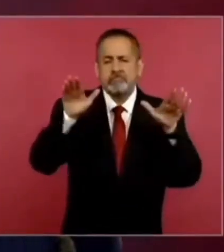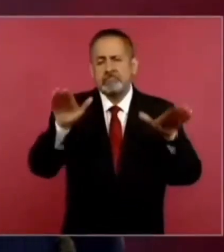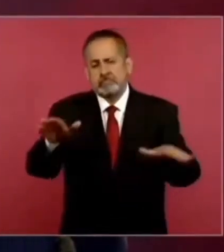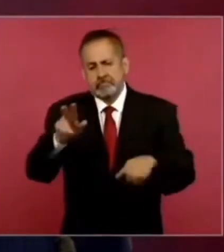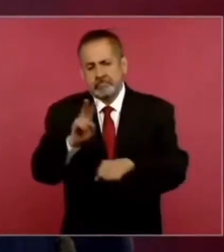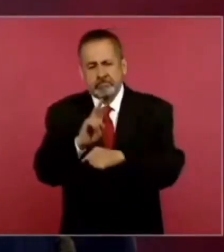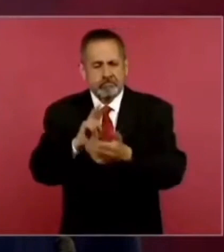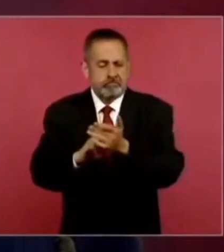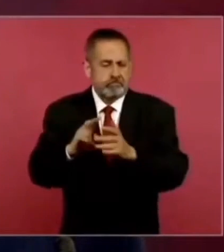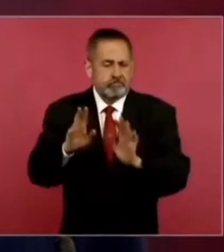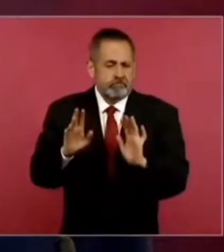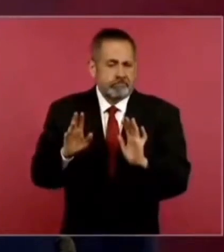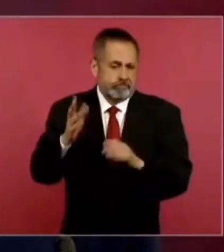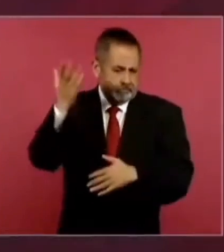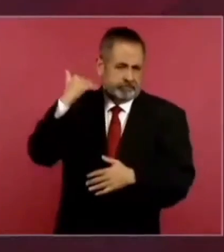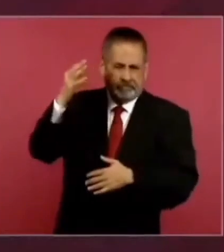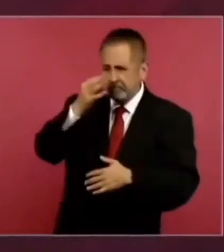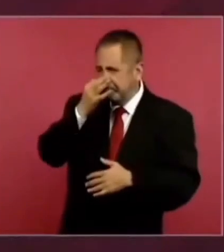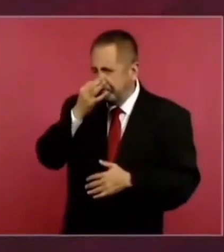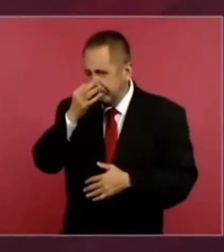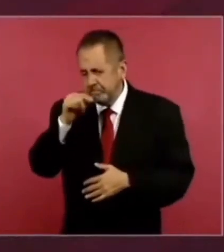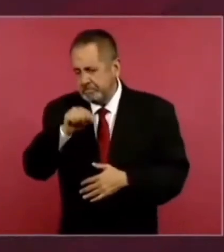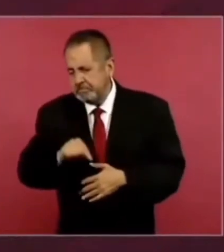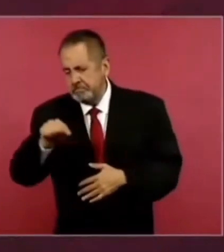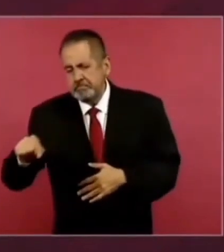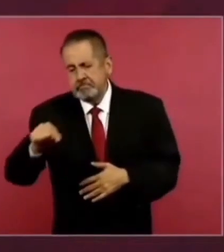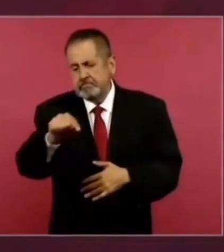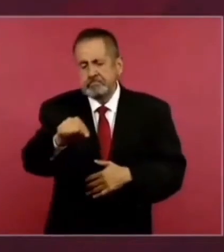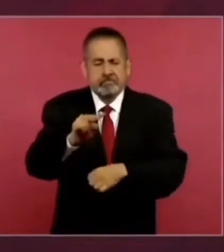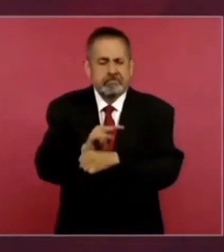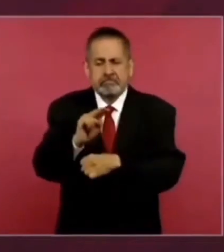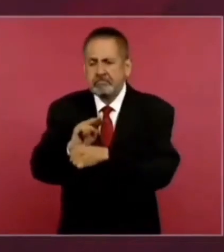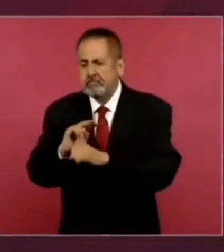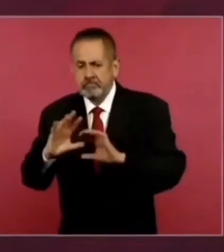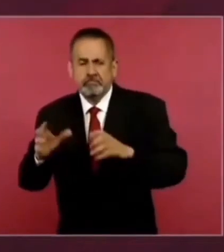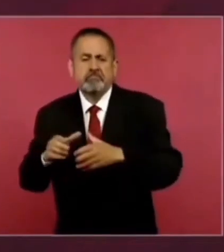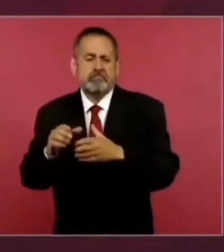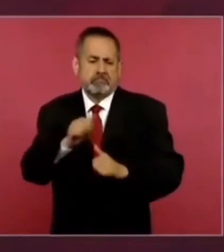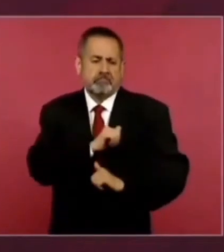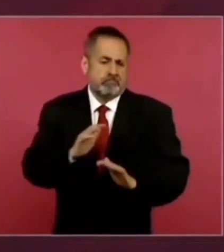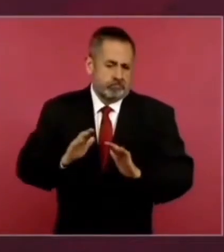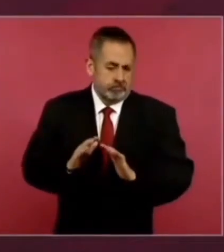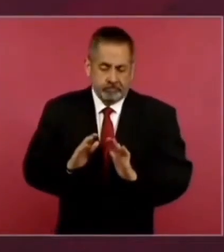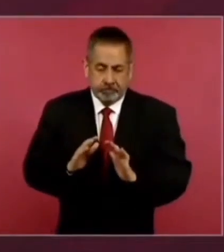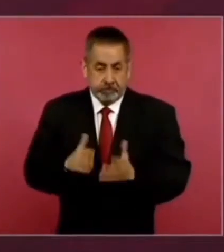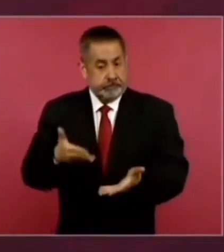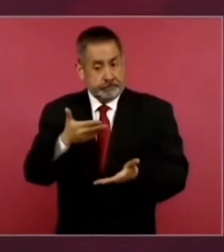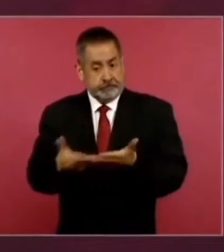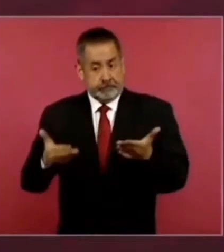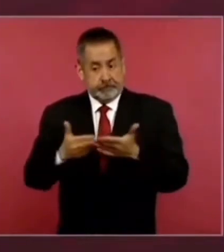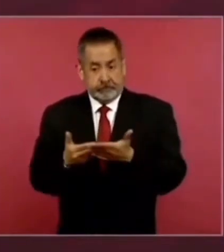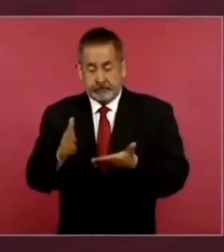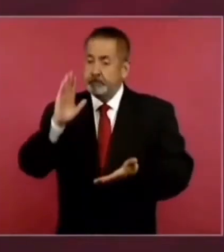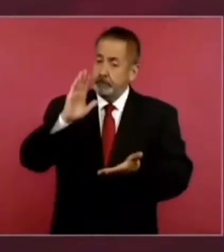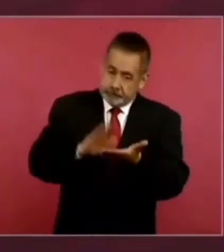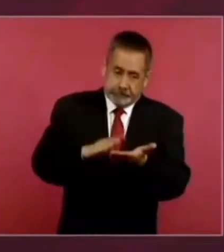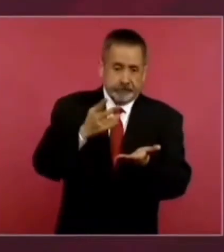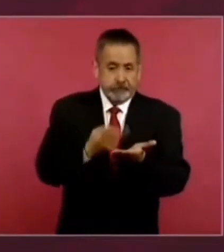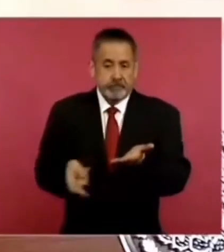aeropuertos, instalaciones de Pemex, de la Comisión Federal de Electricidad. Ahora, esta segunda